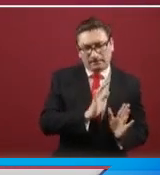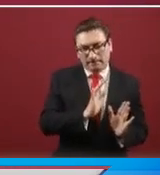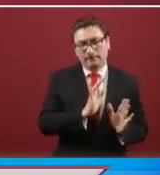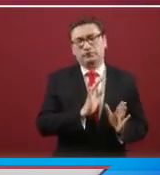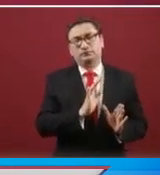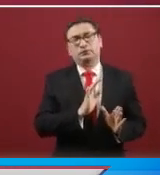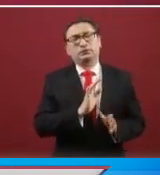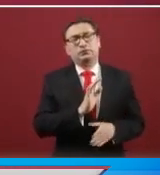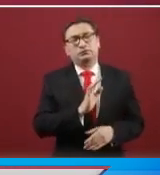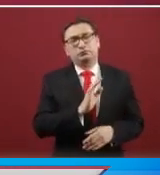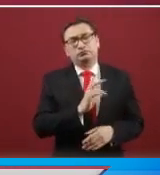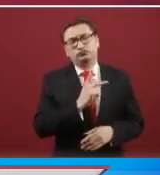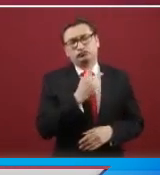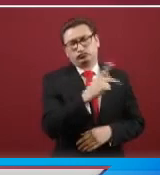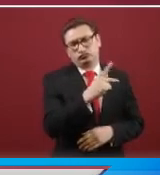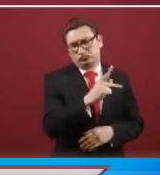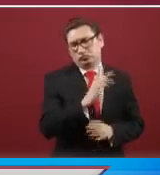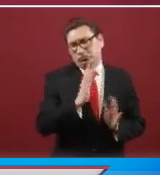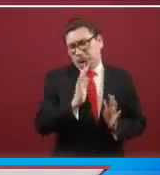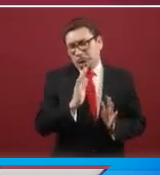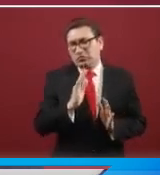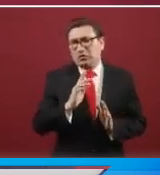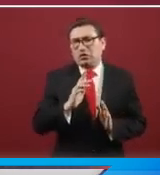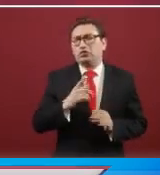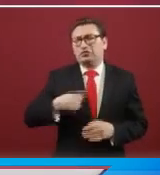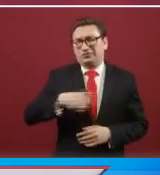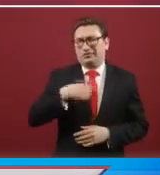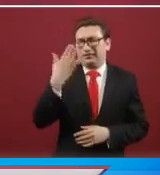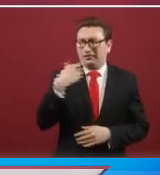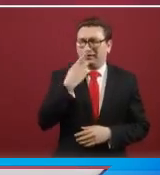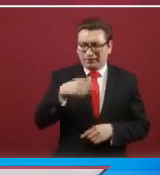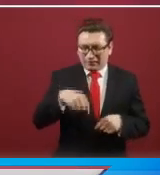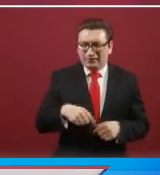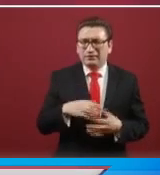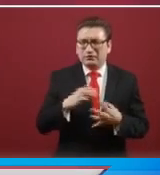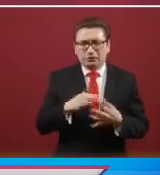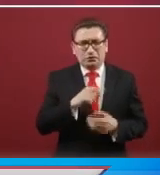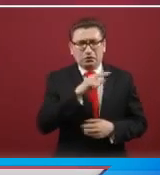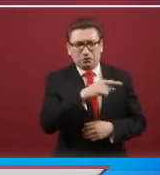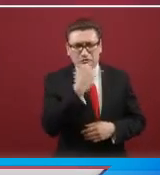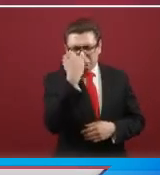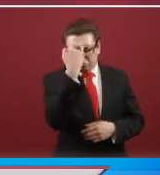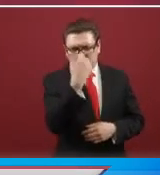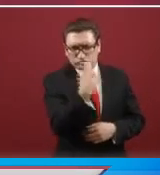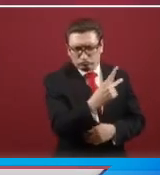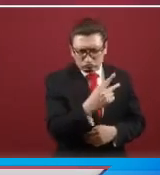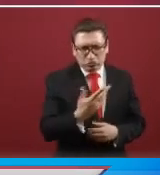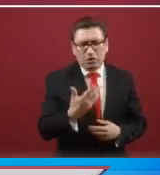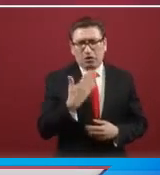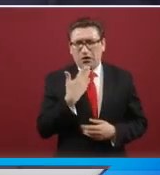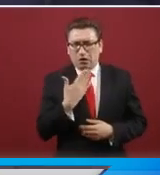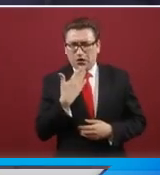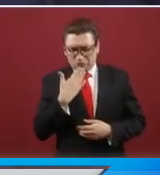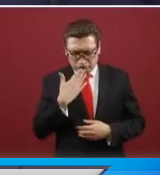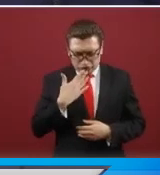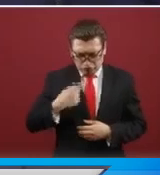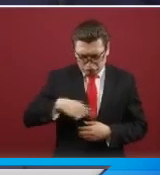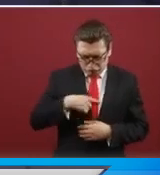cuando aún pertenecía a Texas al estado de Coahuila. Recuerda que en 1836 se perdió esta parte del territorio y